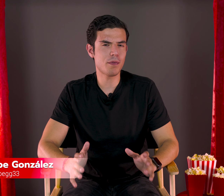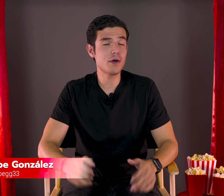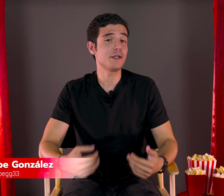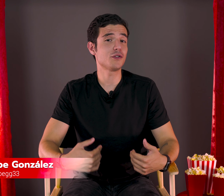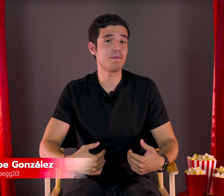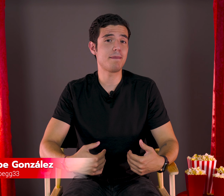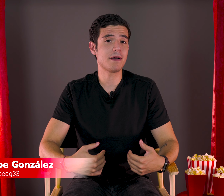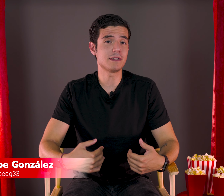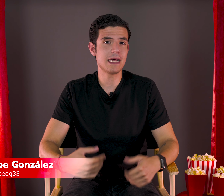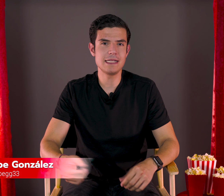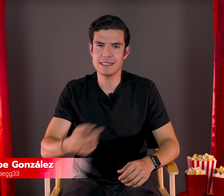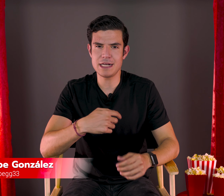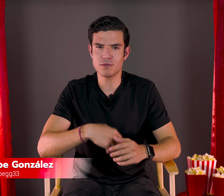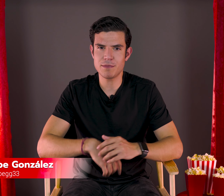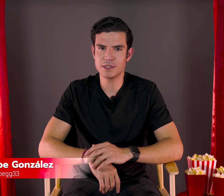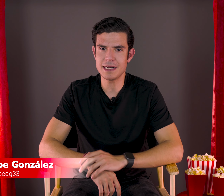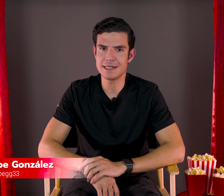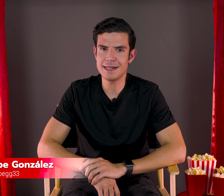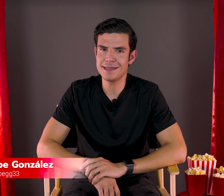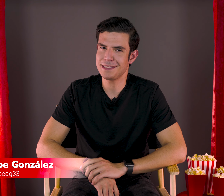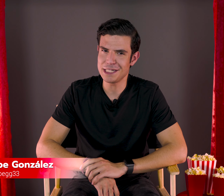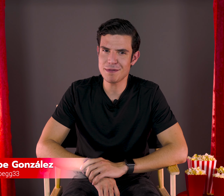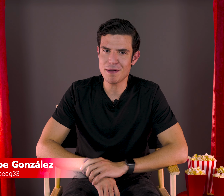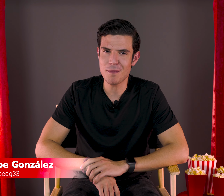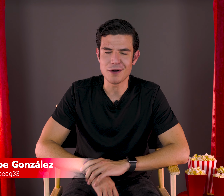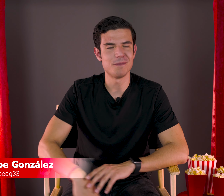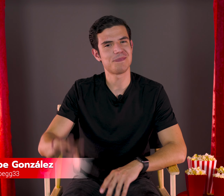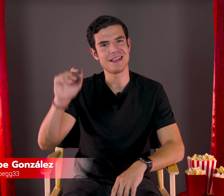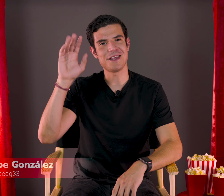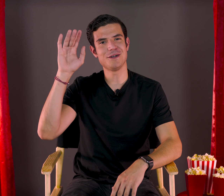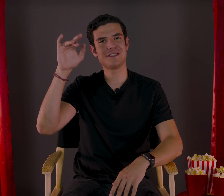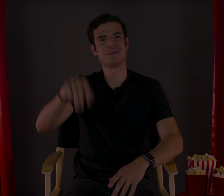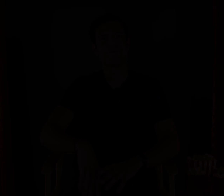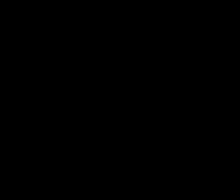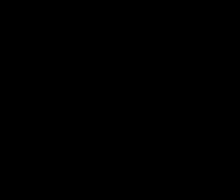Esto fue todo por hoy, yo soy Pepe González y nos vemos en el siguiente Chisme Palomero. Adiós. Adiós.